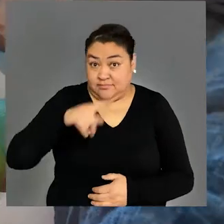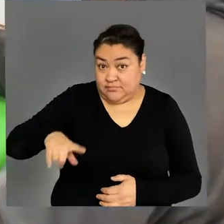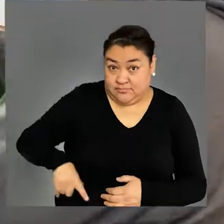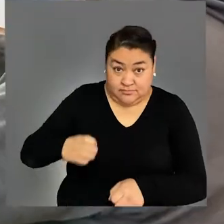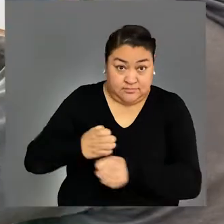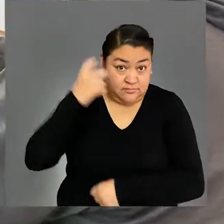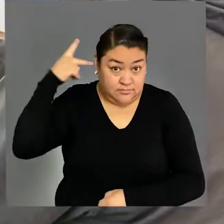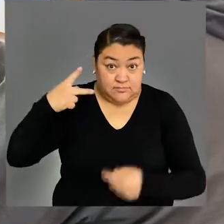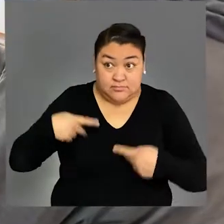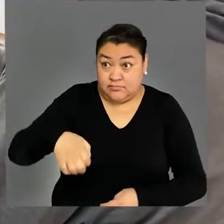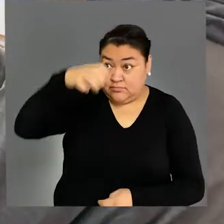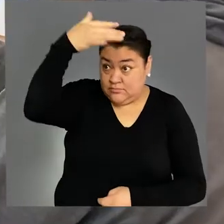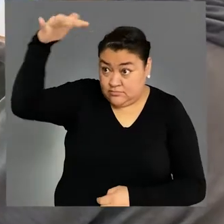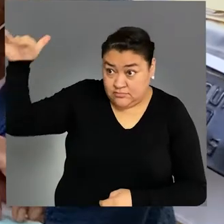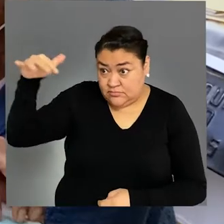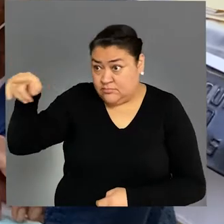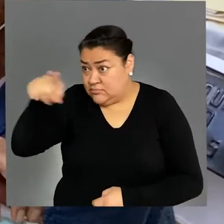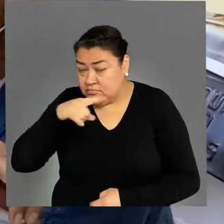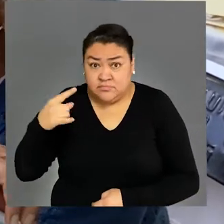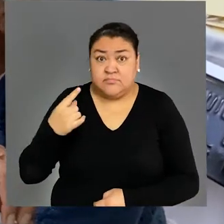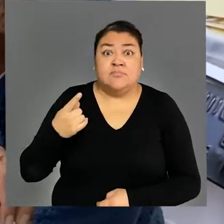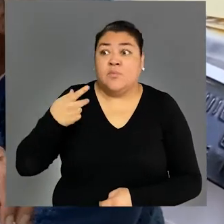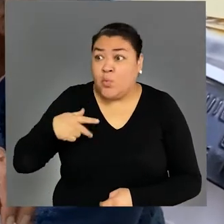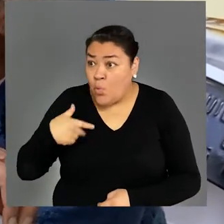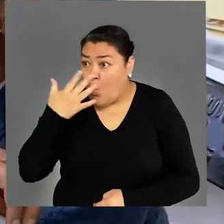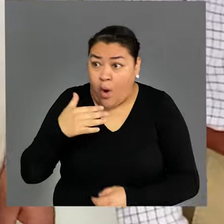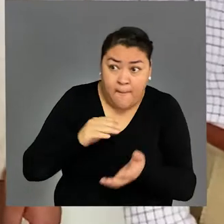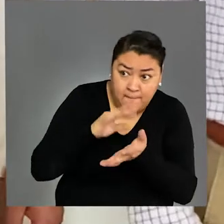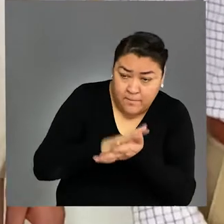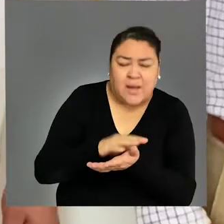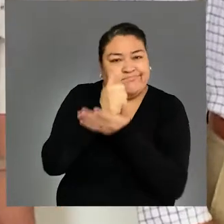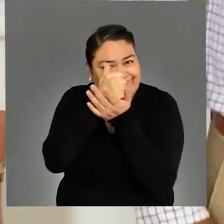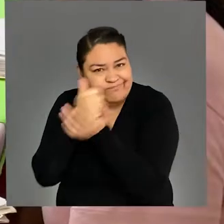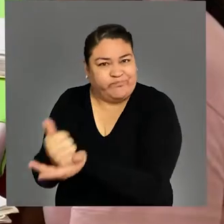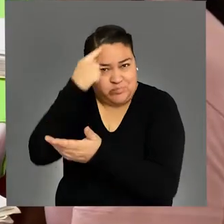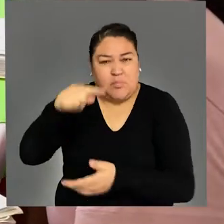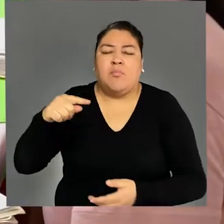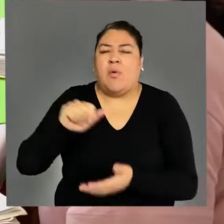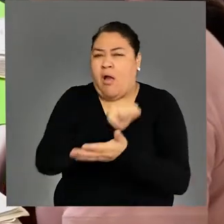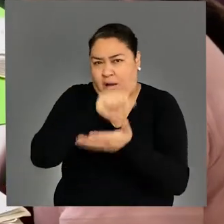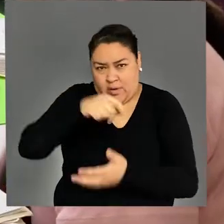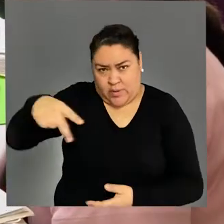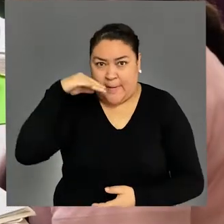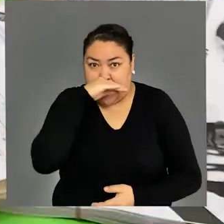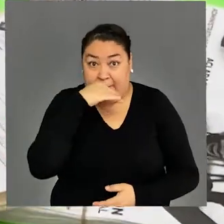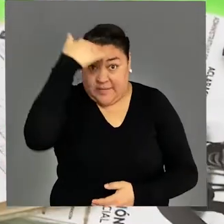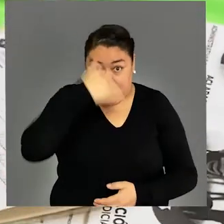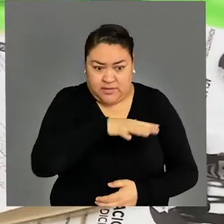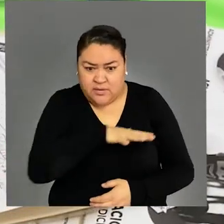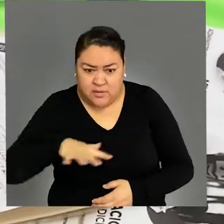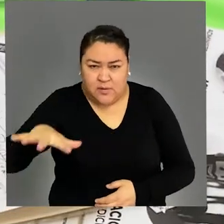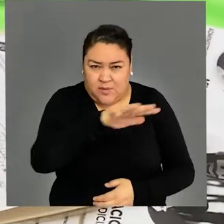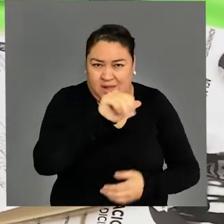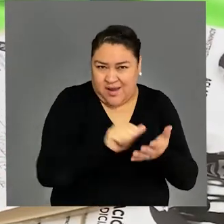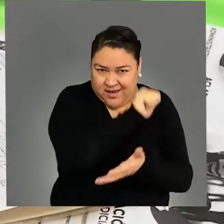El gobierno del estado apoya a los adultos mayores que no cuentan con registro a obtener su acta de nacimiento de forma gratuita. Durante la cruzada estatal